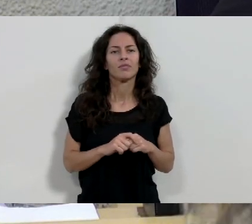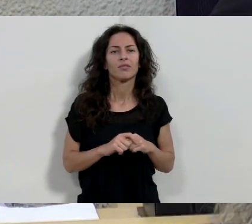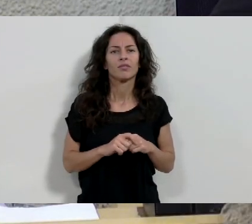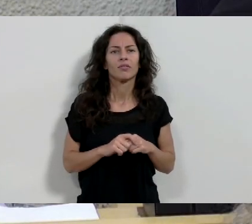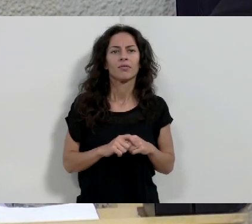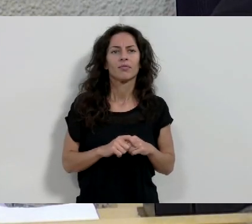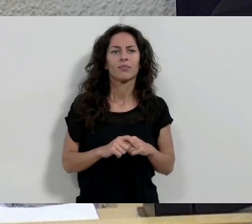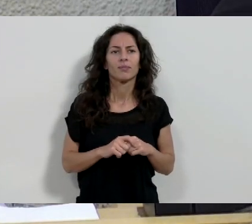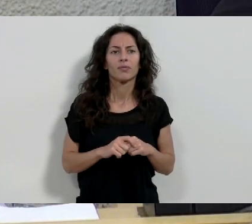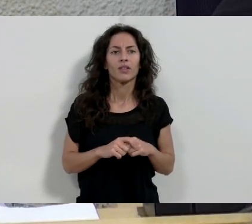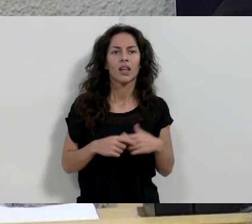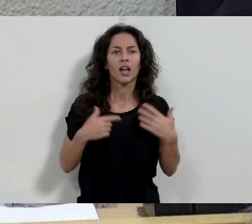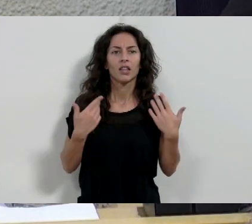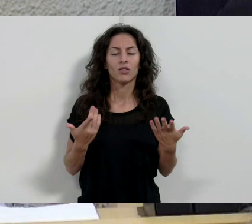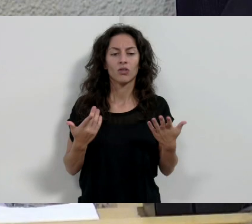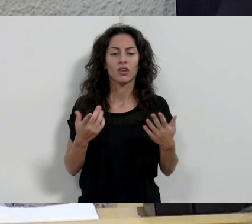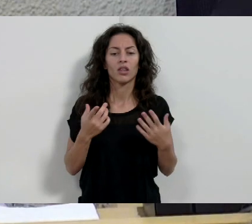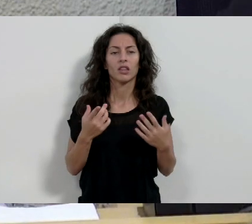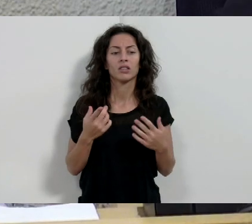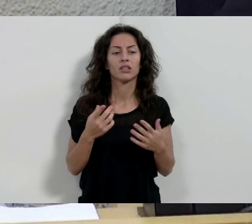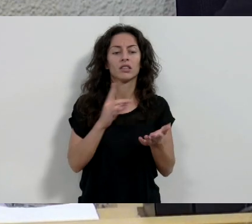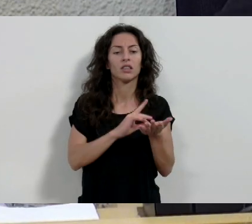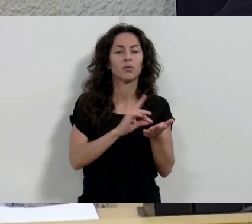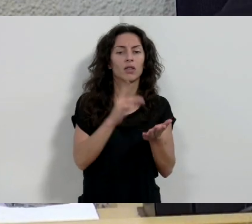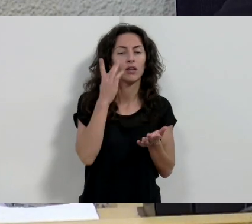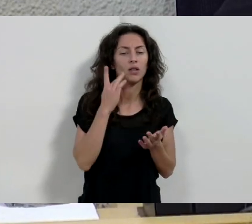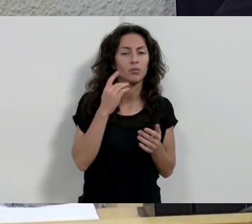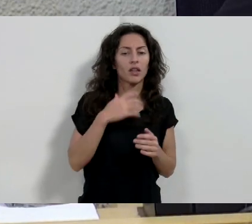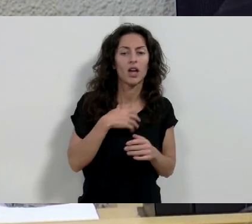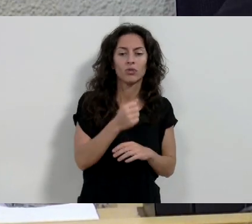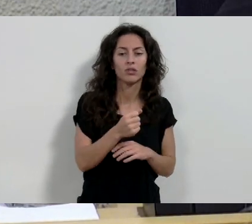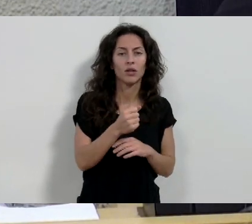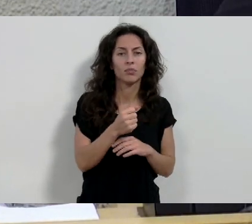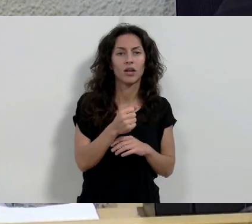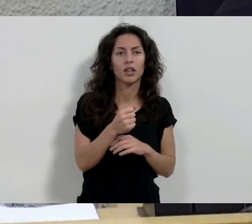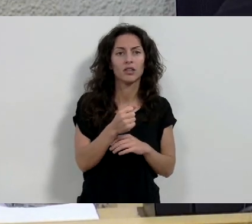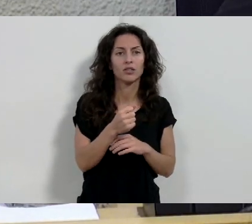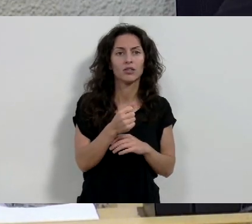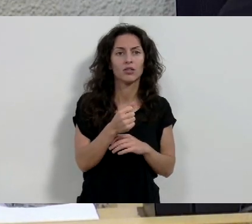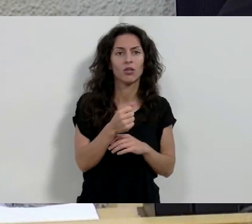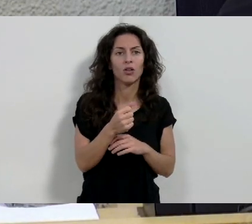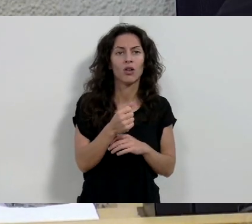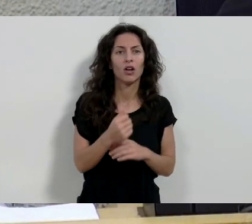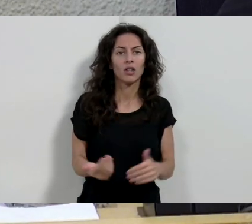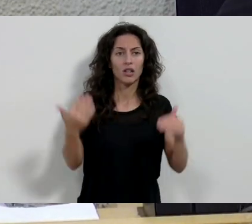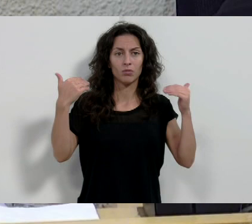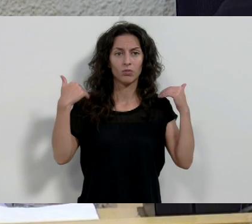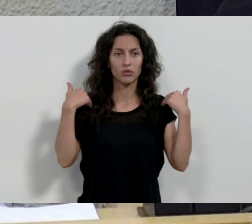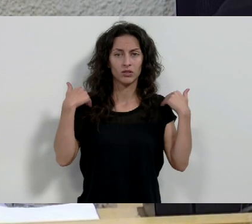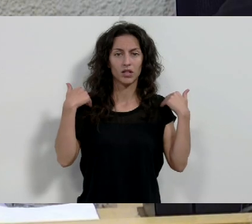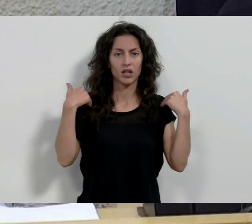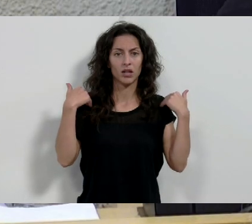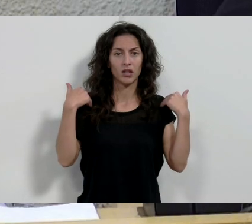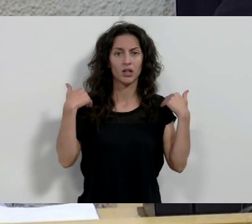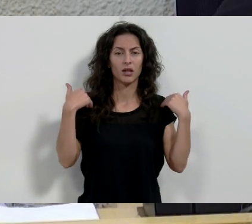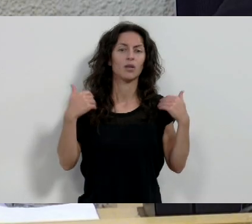una cantidad de tiempo en esa distribución del servicio pues para efectuar la limpieza de ese mobiliario sin